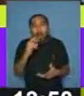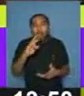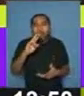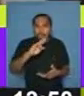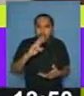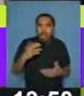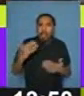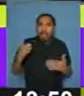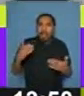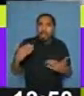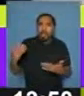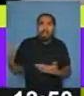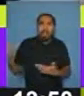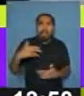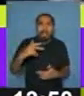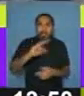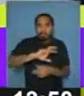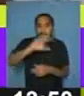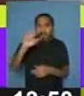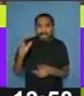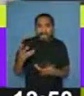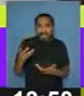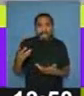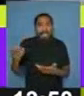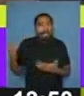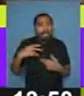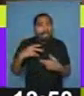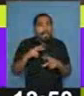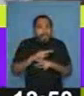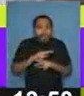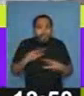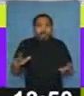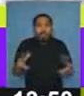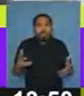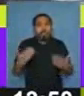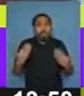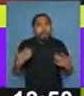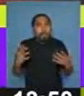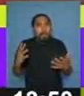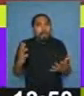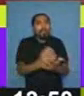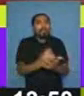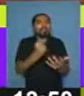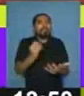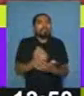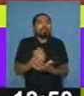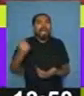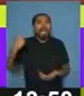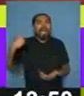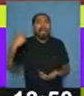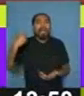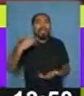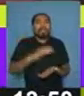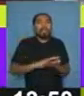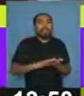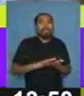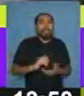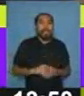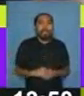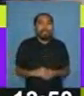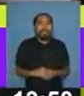ANSES, para que se informen, para que sepan y vean si es que pueden acceder a la jubilación. Y además, lo más importante es que una vez que acceden a